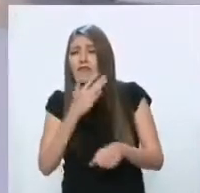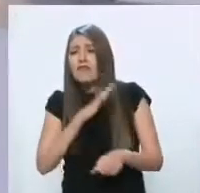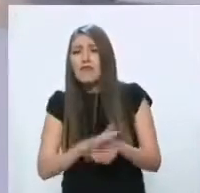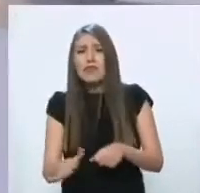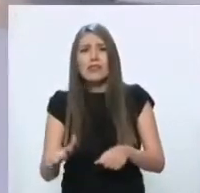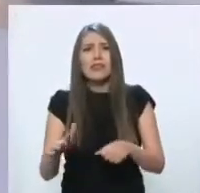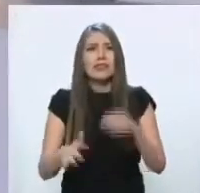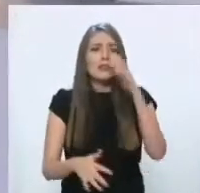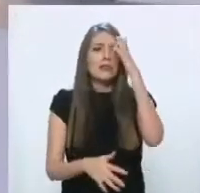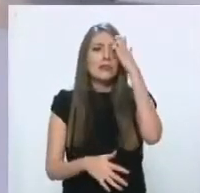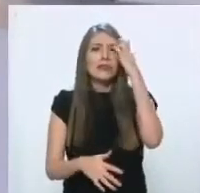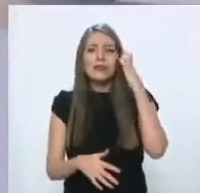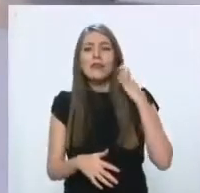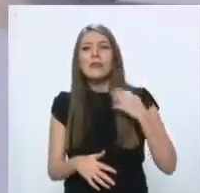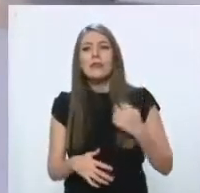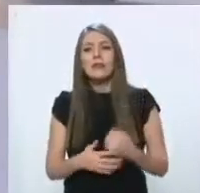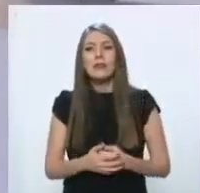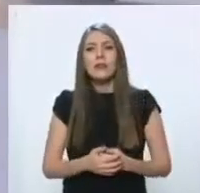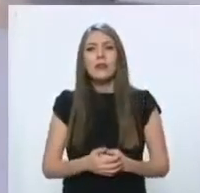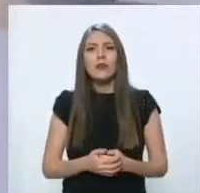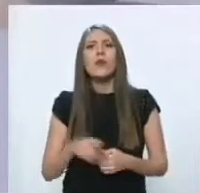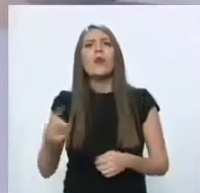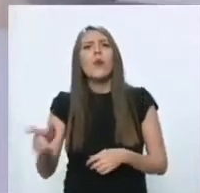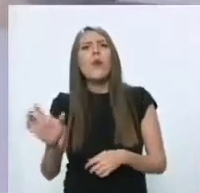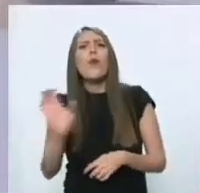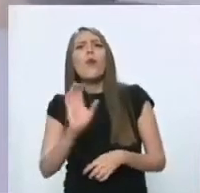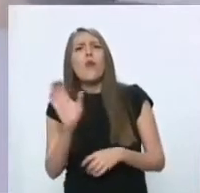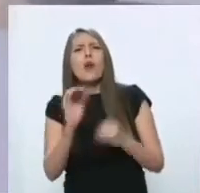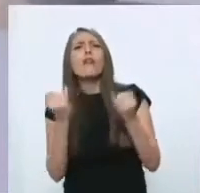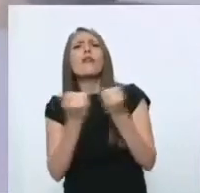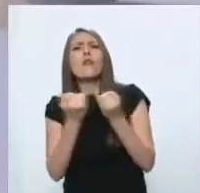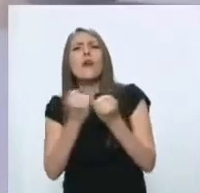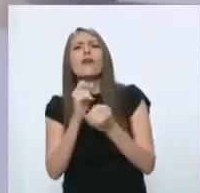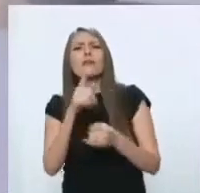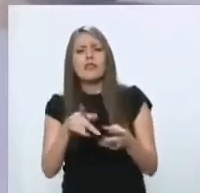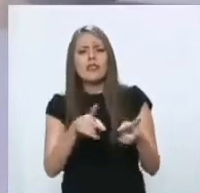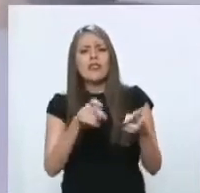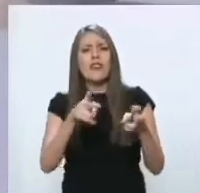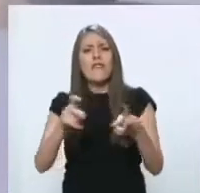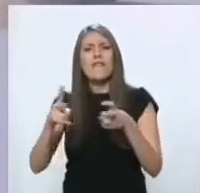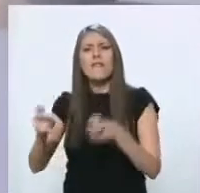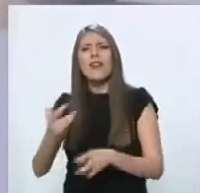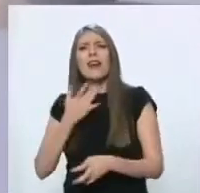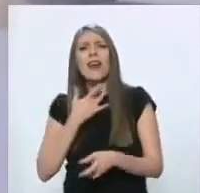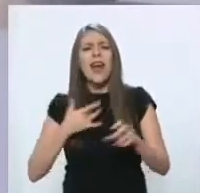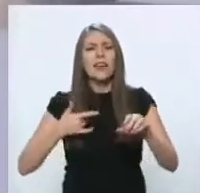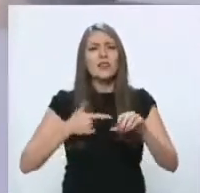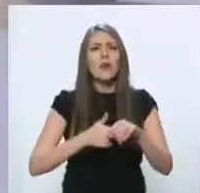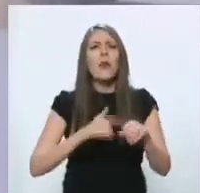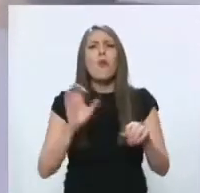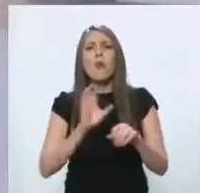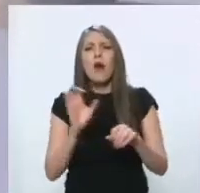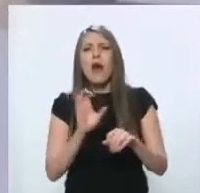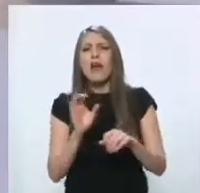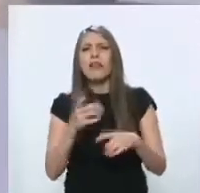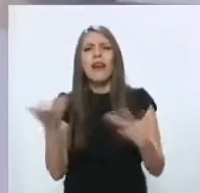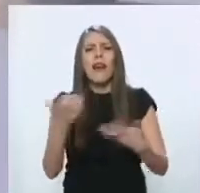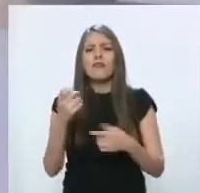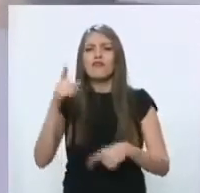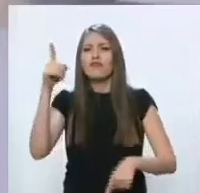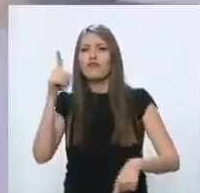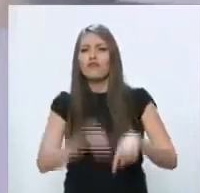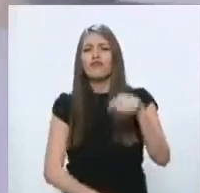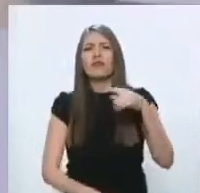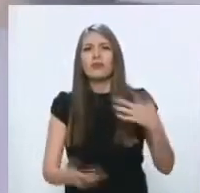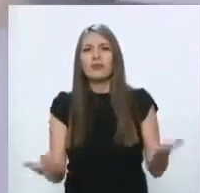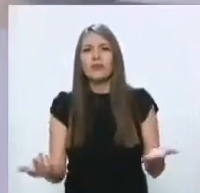de las otras decisiones. ¿Cuándo combatieron el huachicol? O sea, el huachicol que se ha convertido en 95%, según daba